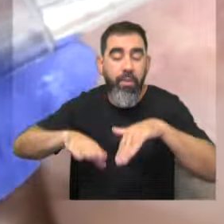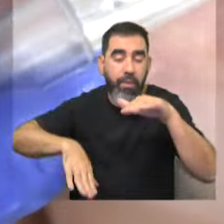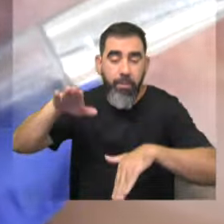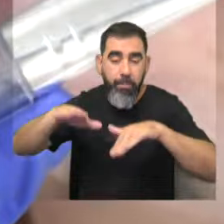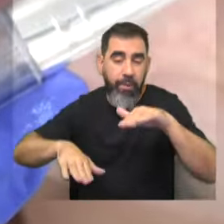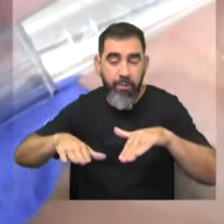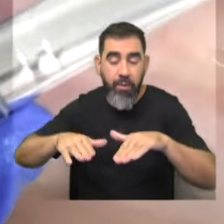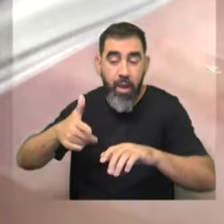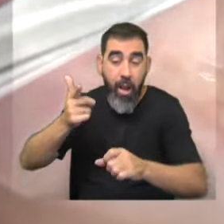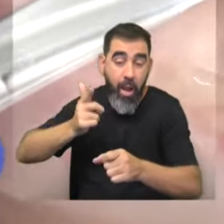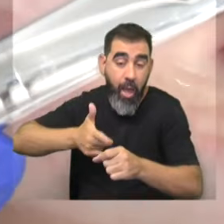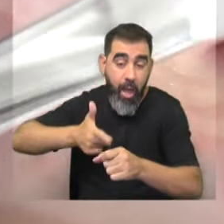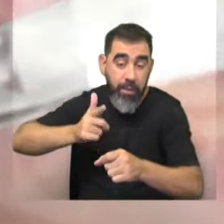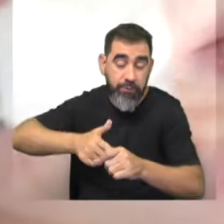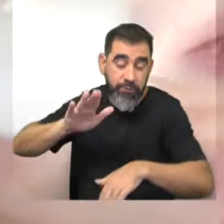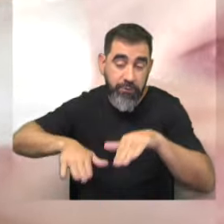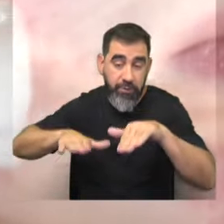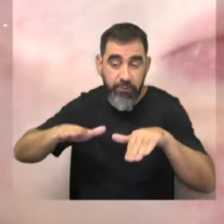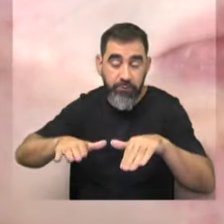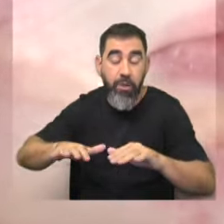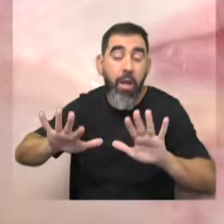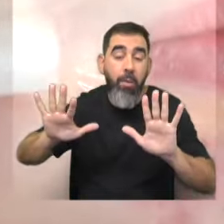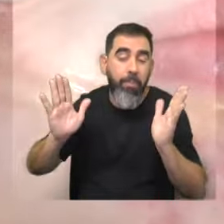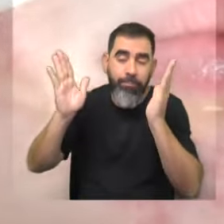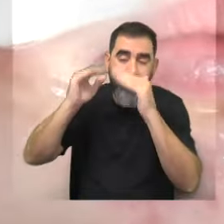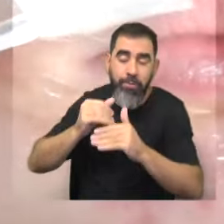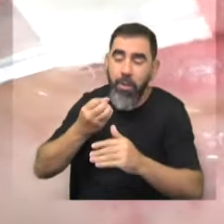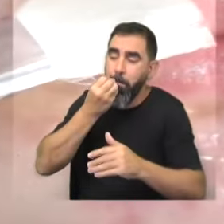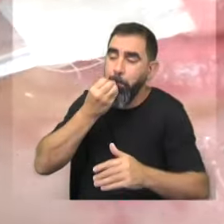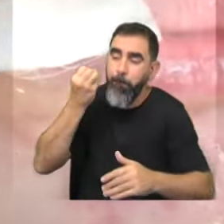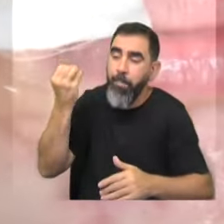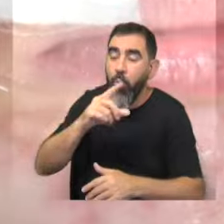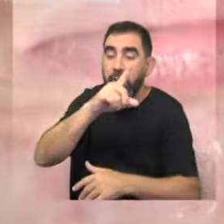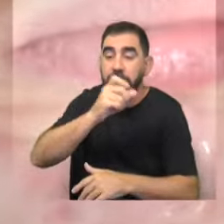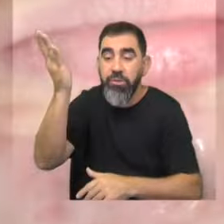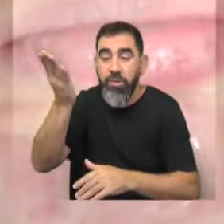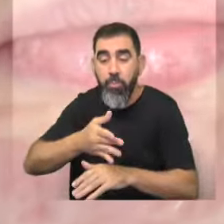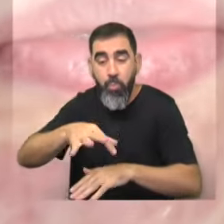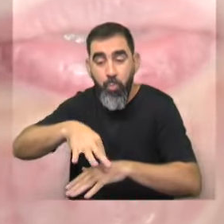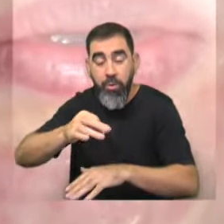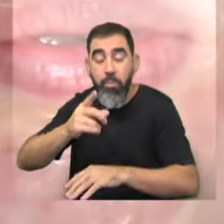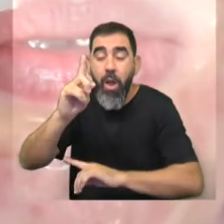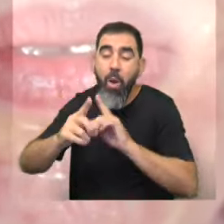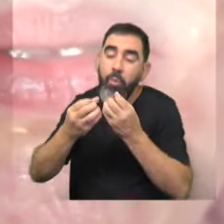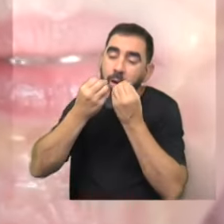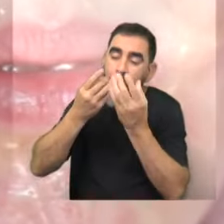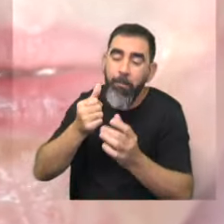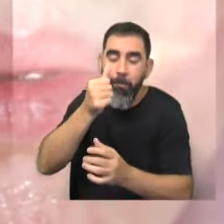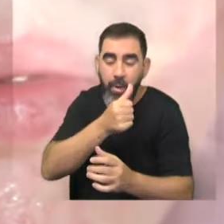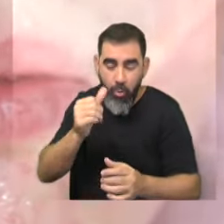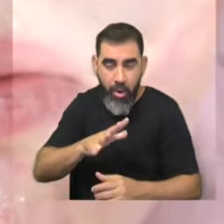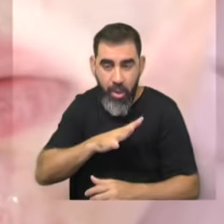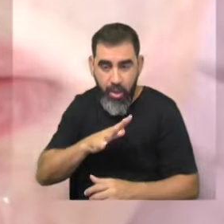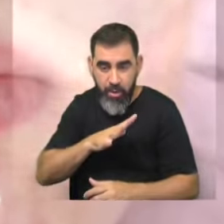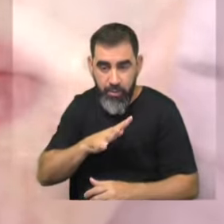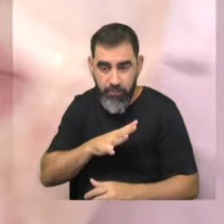de láser, según el tipo de cicatriz. Quizás no se pueda mejorar totalmente la piel, pero sí alguna mejoría siempre vamos a tener.